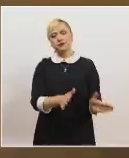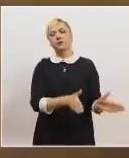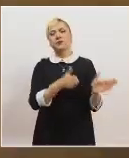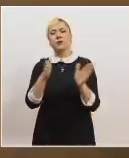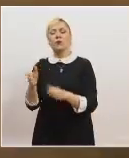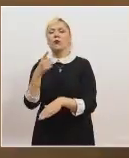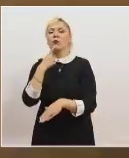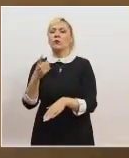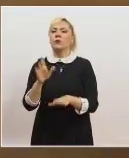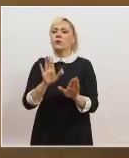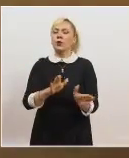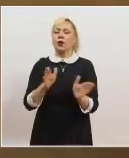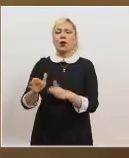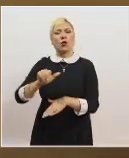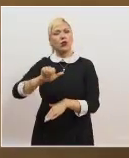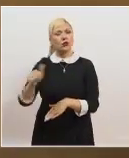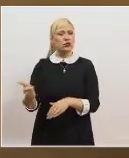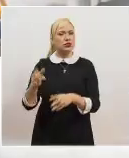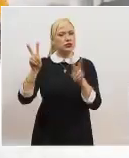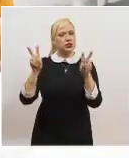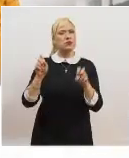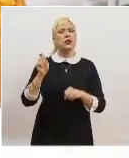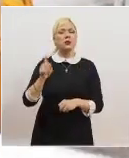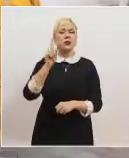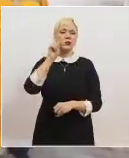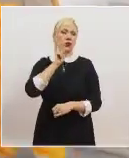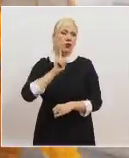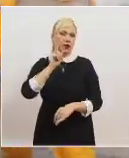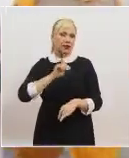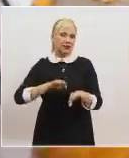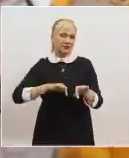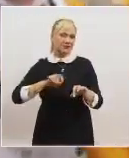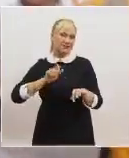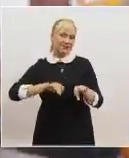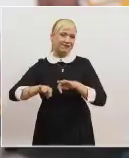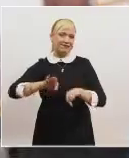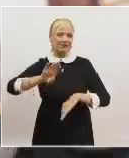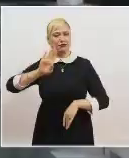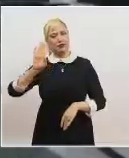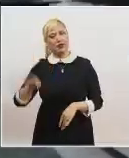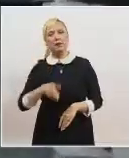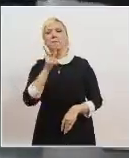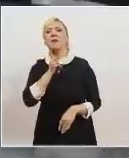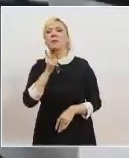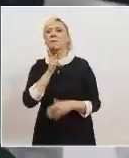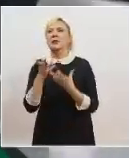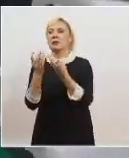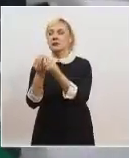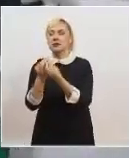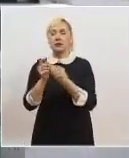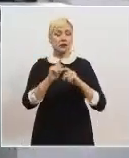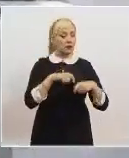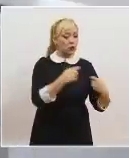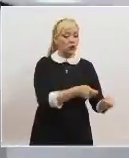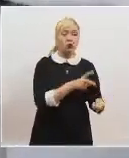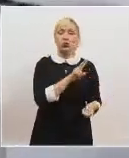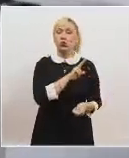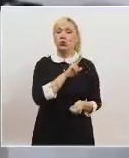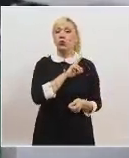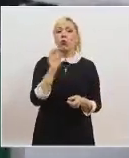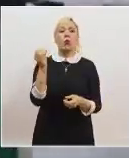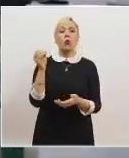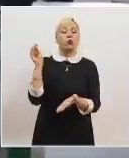la mitad de las prestaciones tras la muerte de la trabajadora. Esto, aunque no hubiera sido designado como beneficiario y